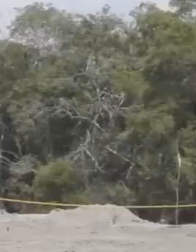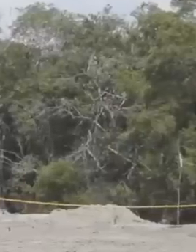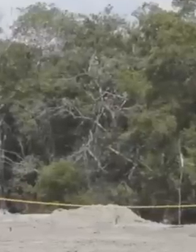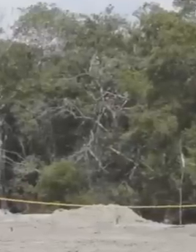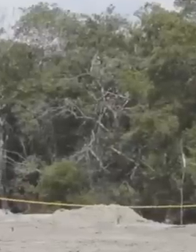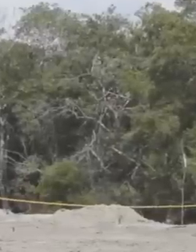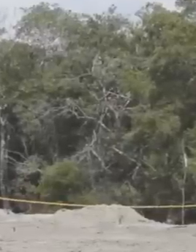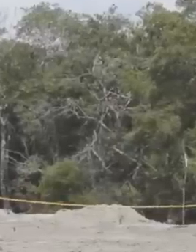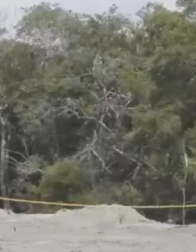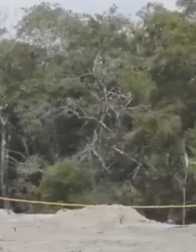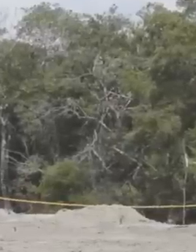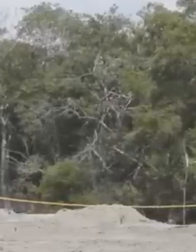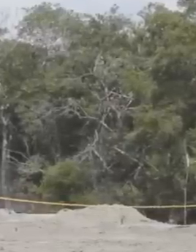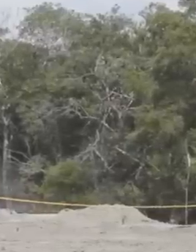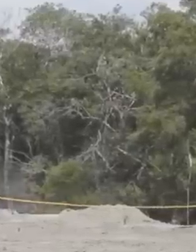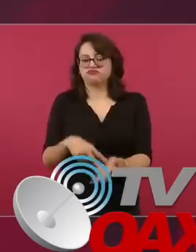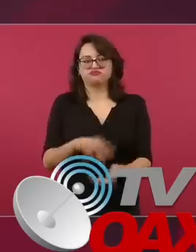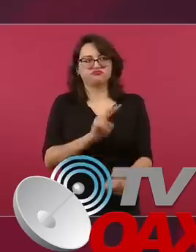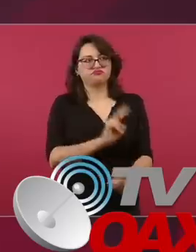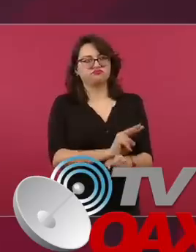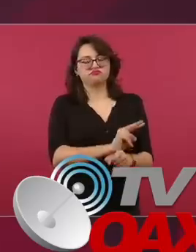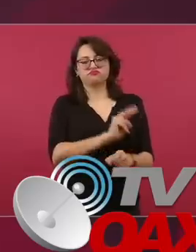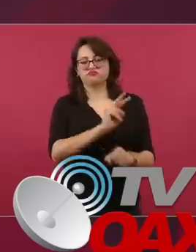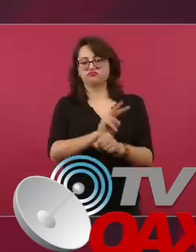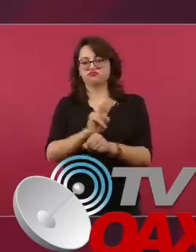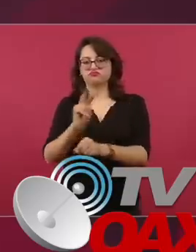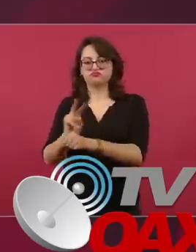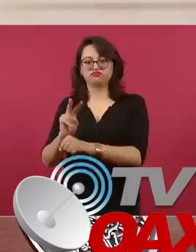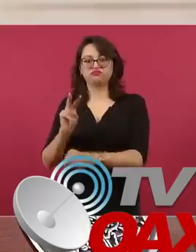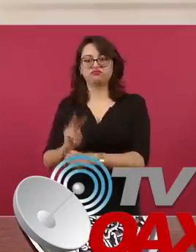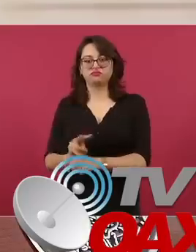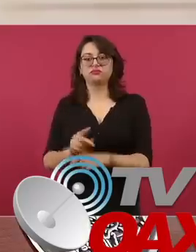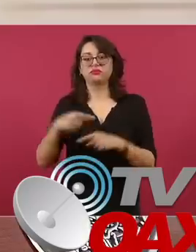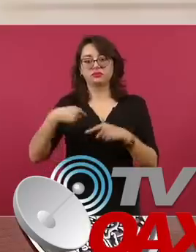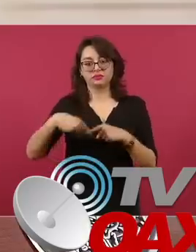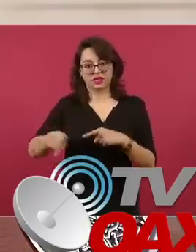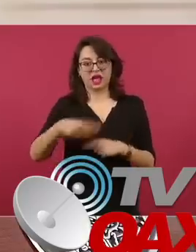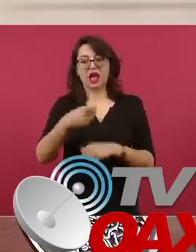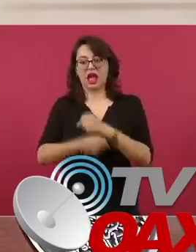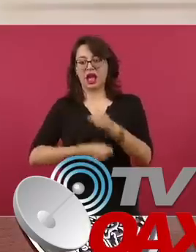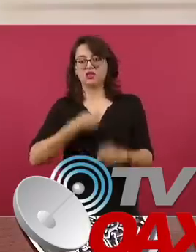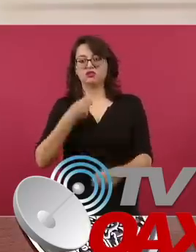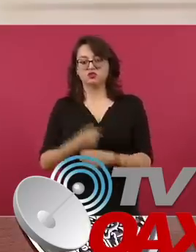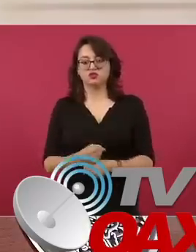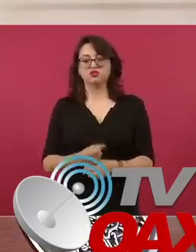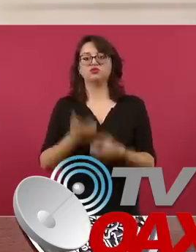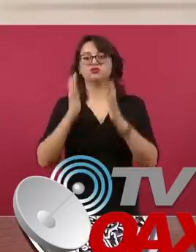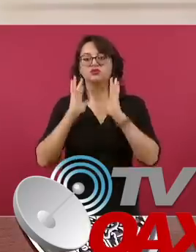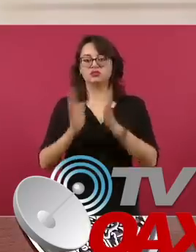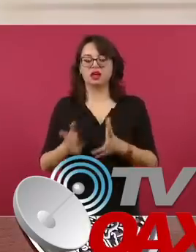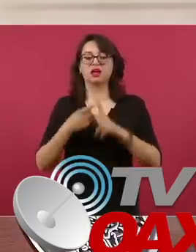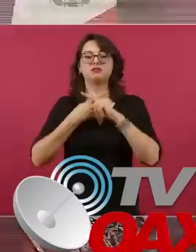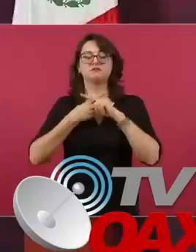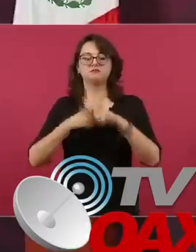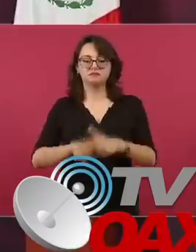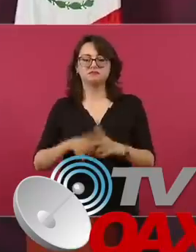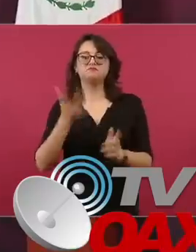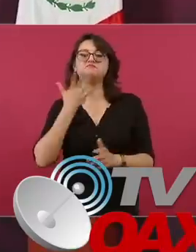está todavía, porque este año empezamos ya a